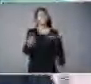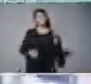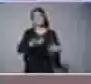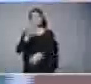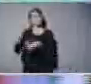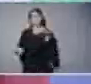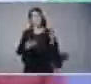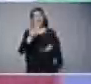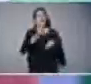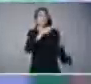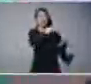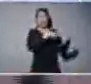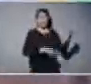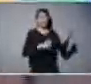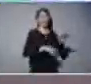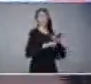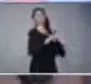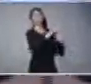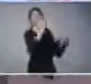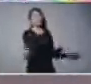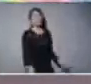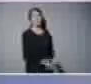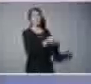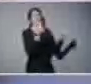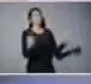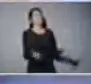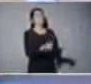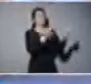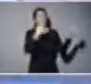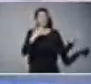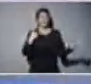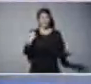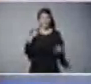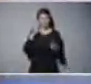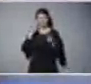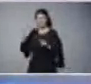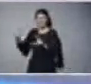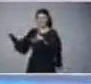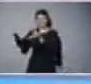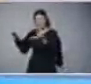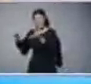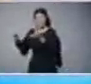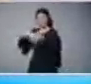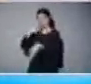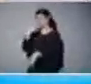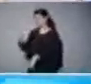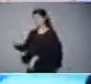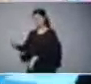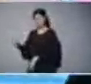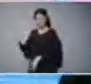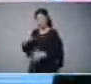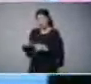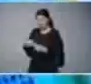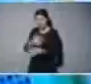que fomente la lectura de una vez. Que deje ya de ver tele basura y jugar siempre a la